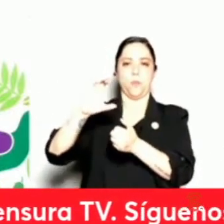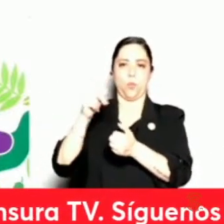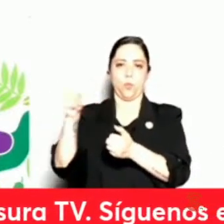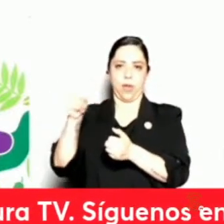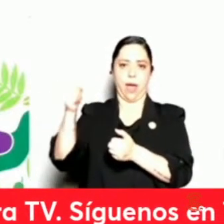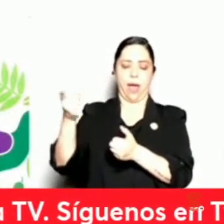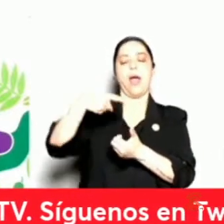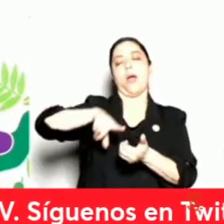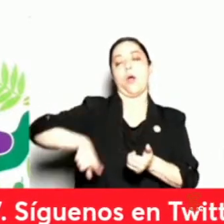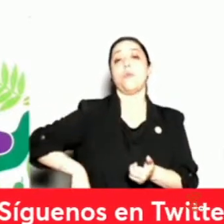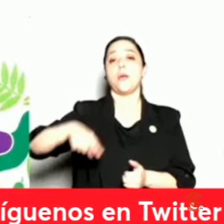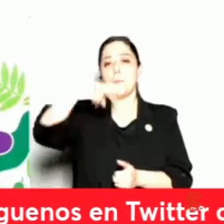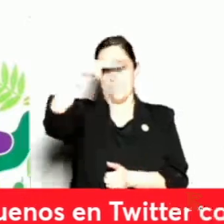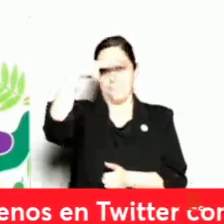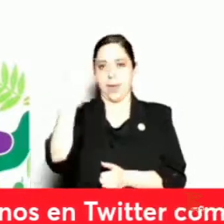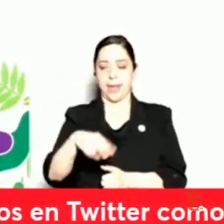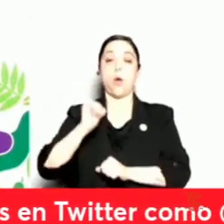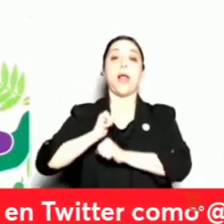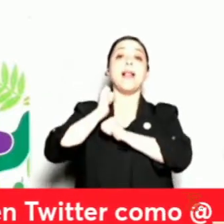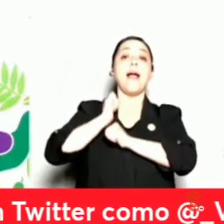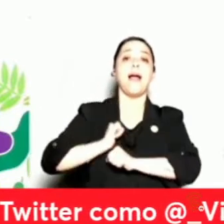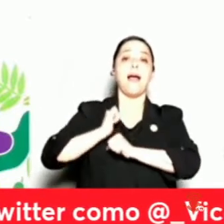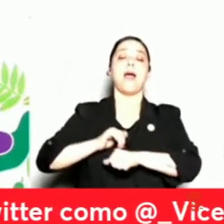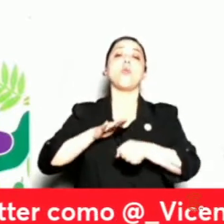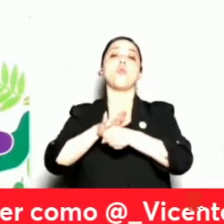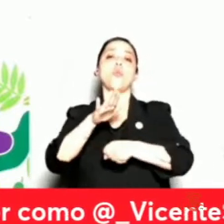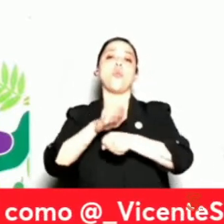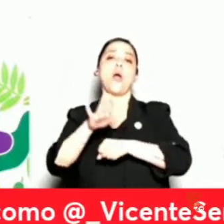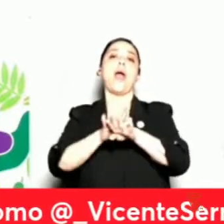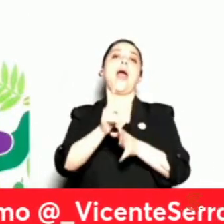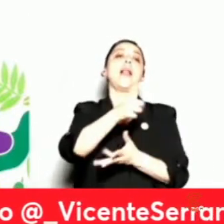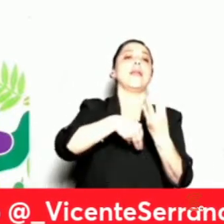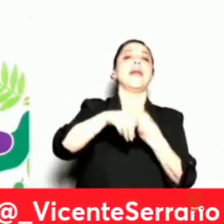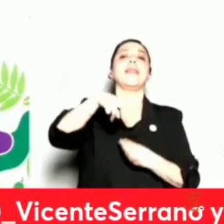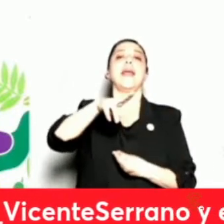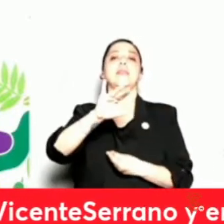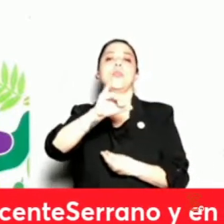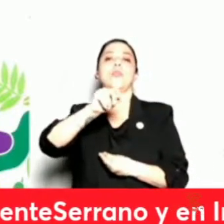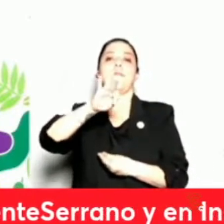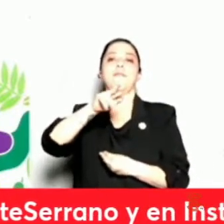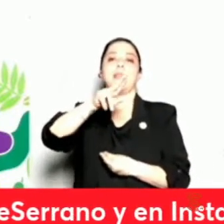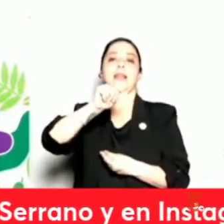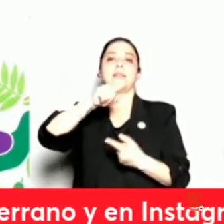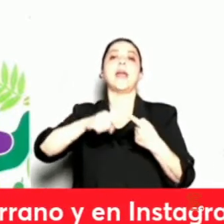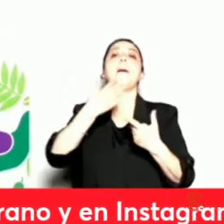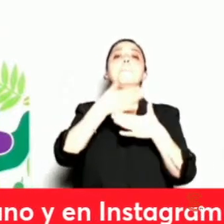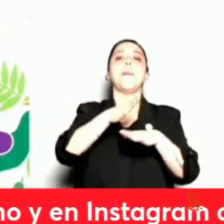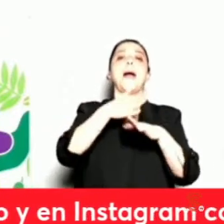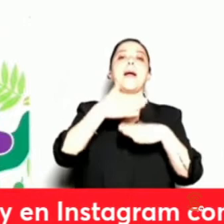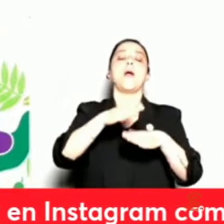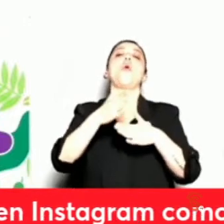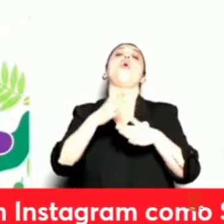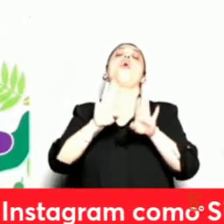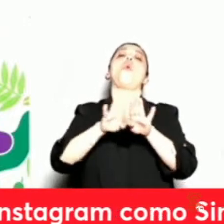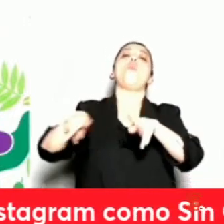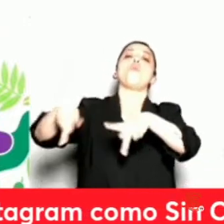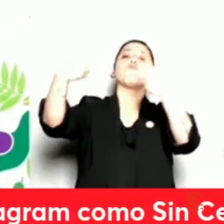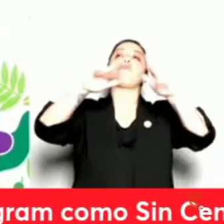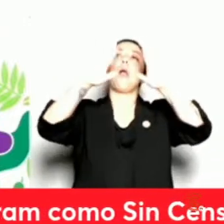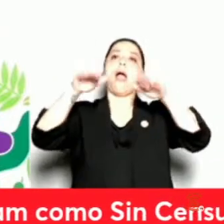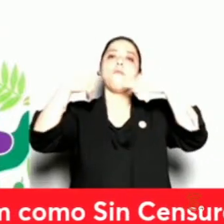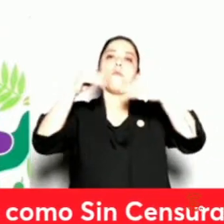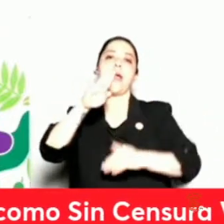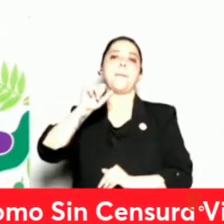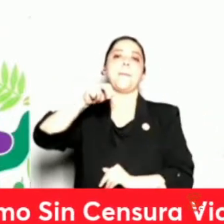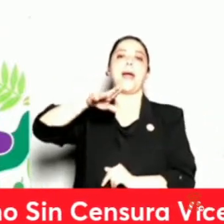del Gobierno de México. Ha sido director general de Nacional Financiera NAFIN y del Banco Nacional de Comercio Exterior, Bancomext,